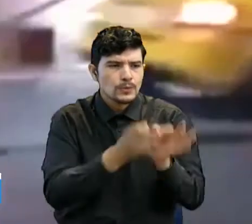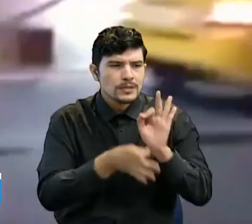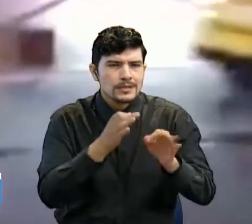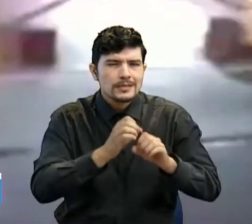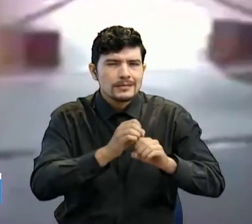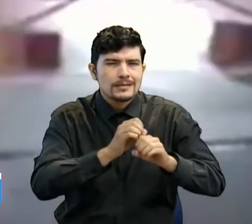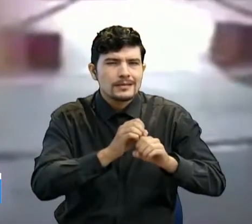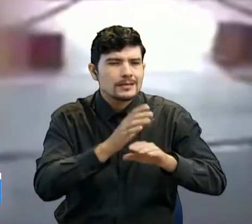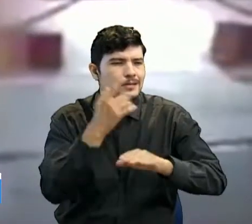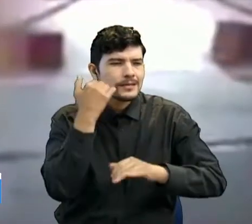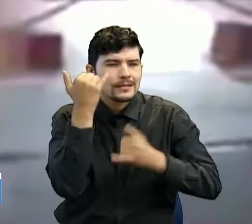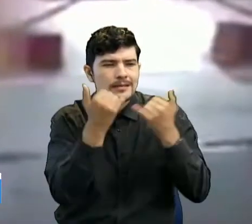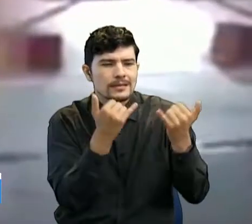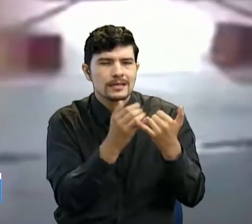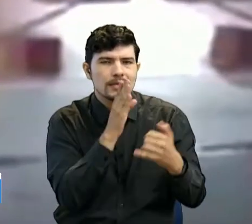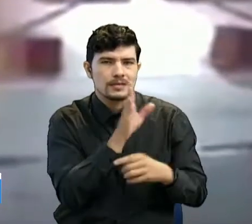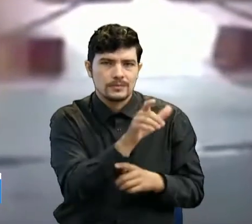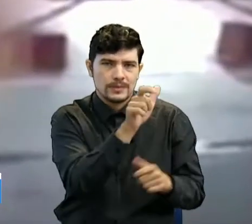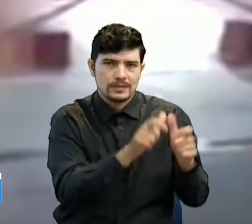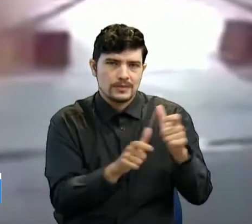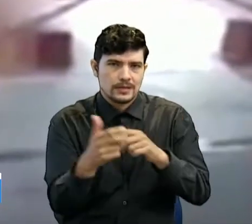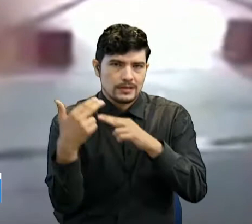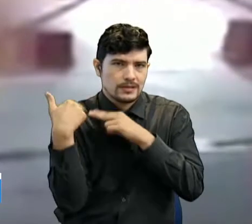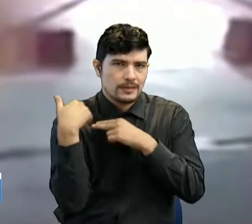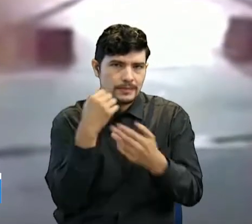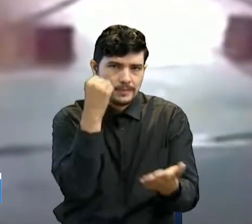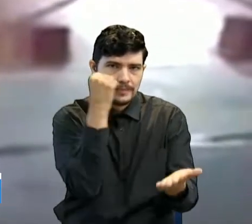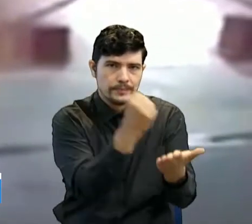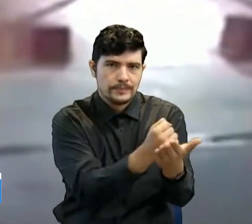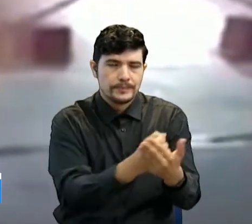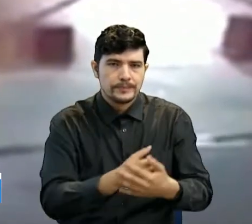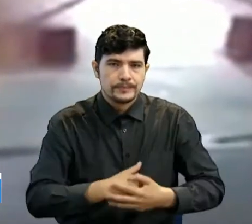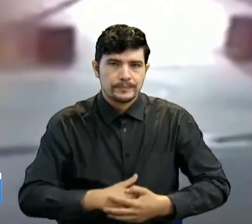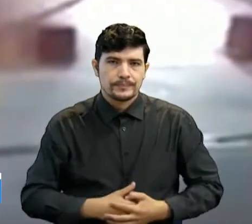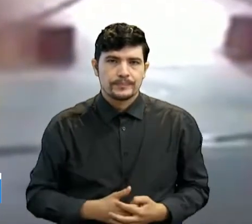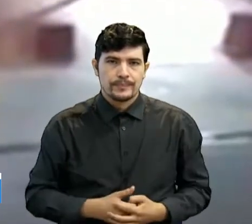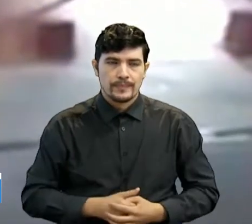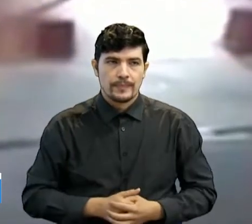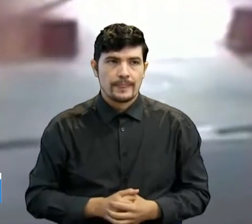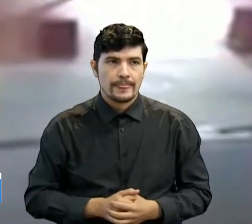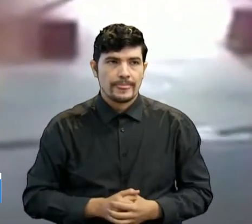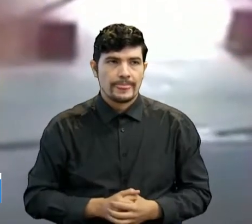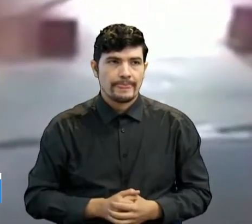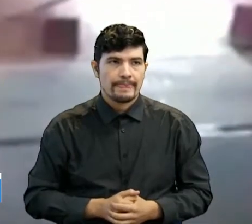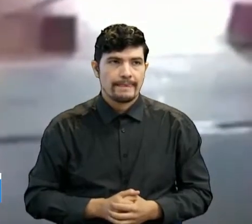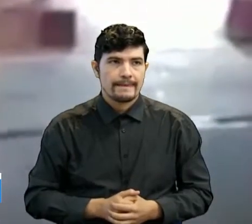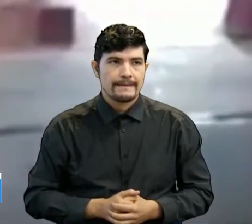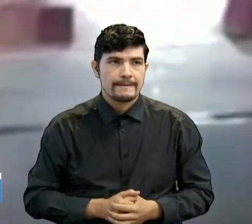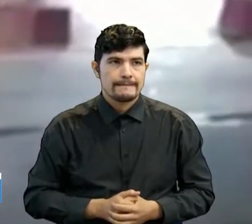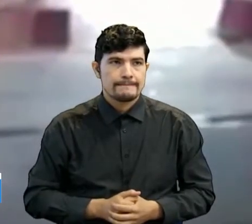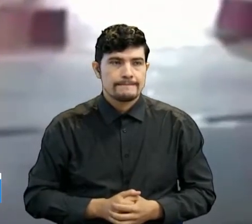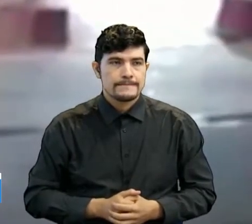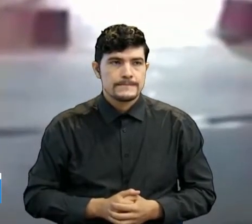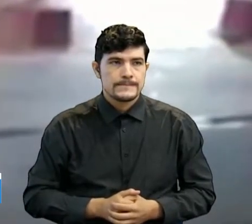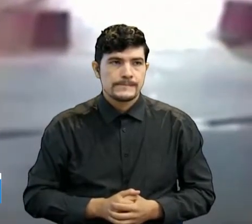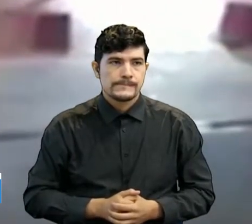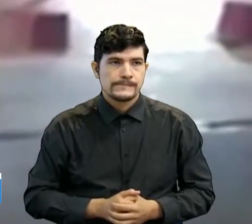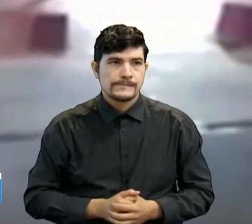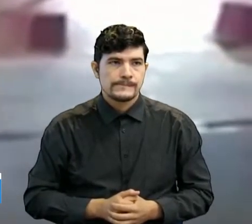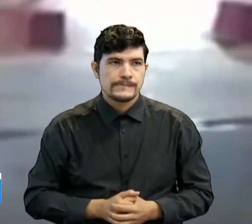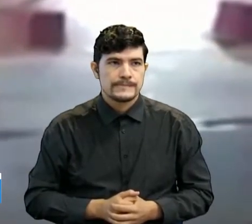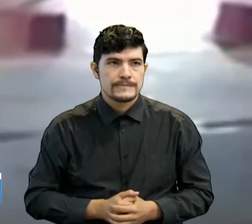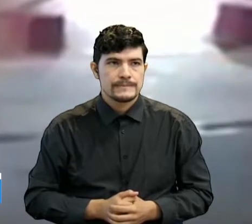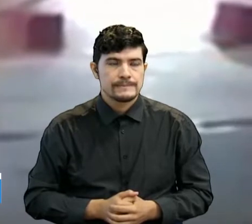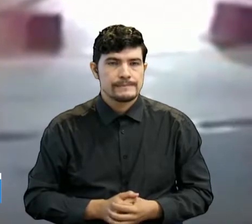de hecho estamos determinando por un parqueadero que se encuentra en extinción de dominio desde el